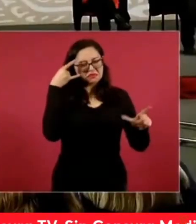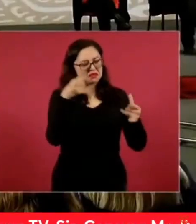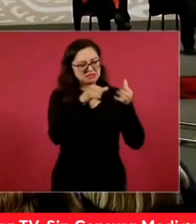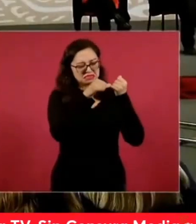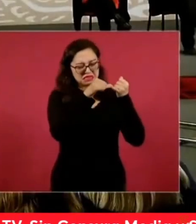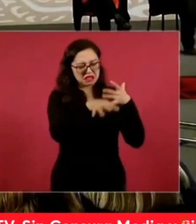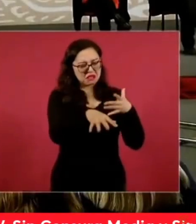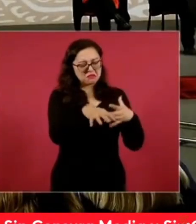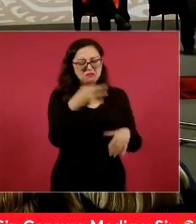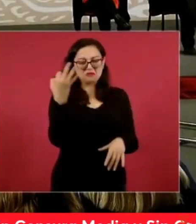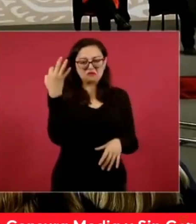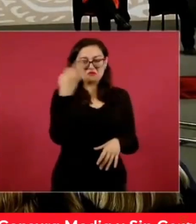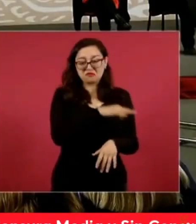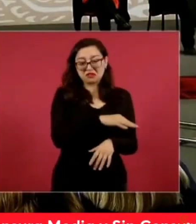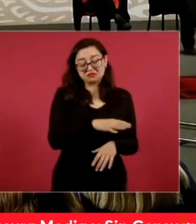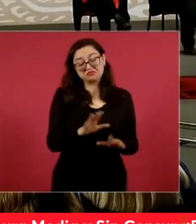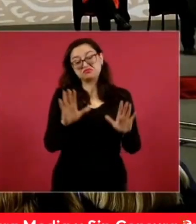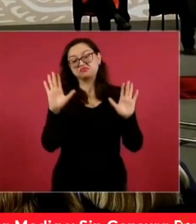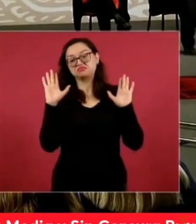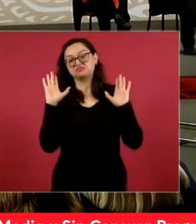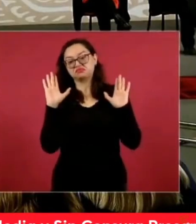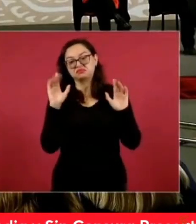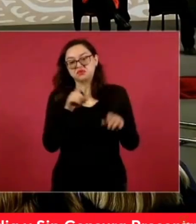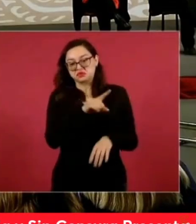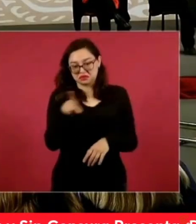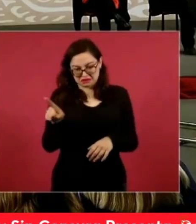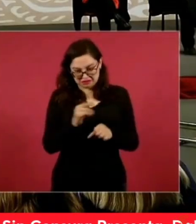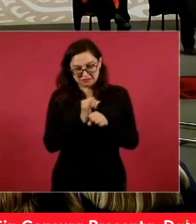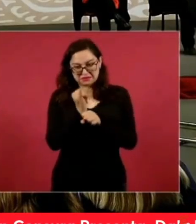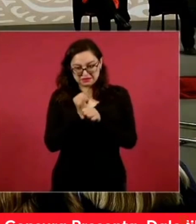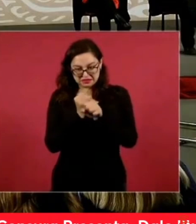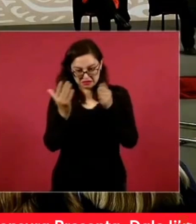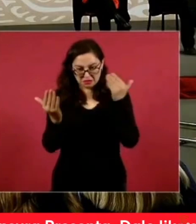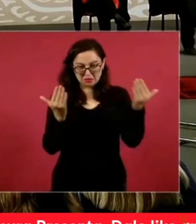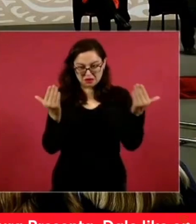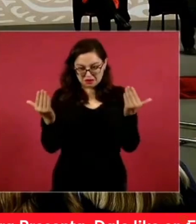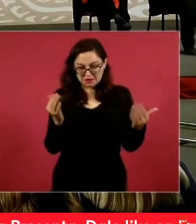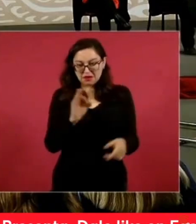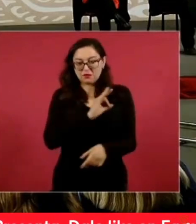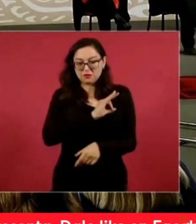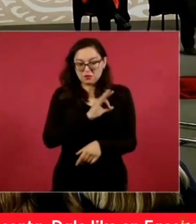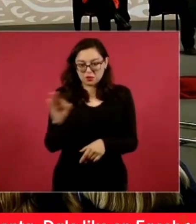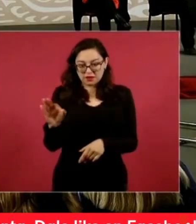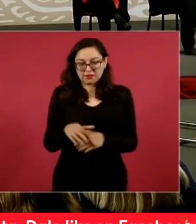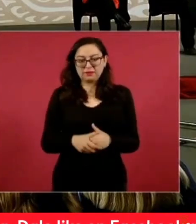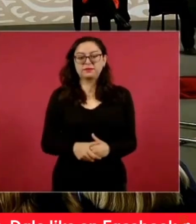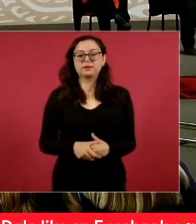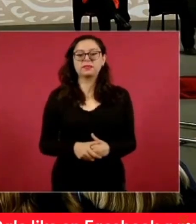tramposos? Ahí se lo dejamos para que usted juzgue. Vamos con la siguiente.